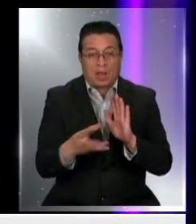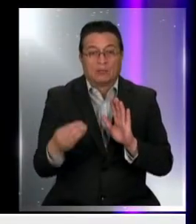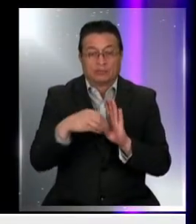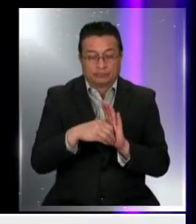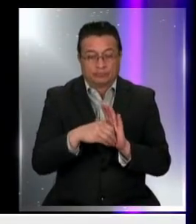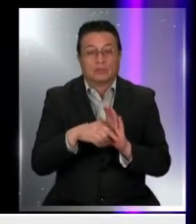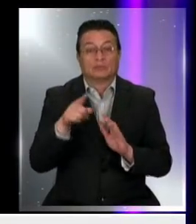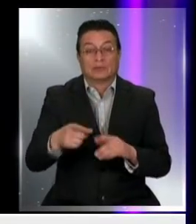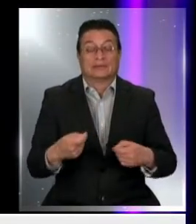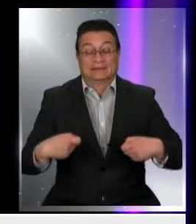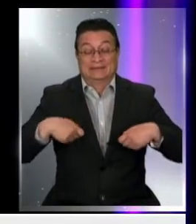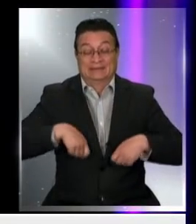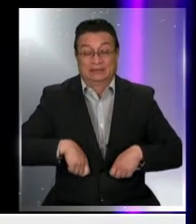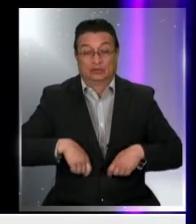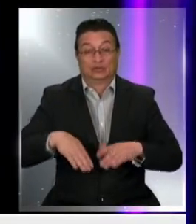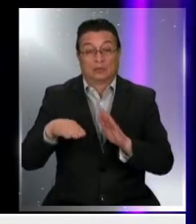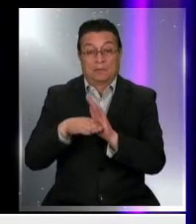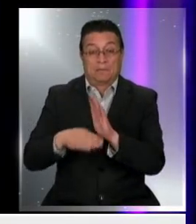Ingresos sobre